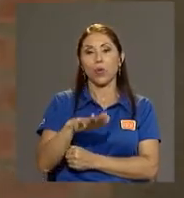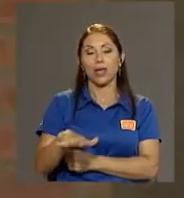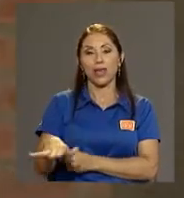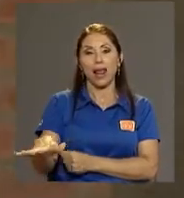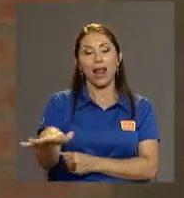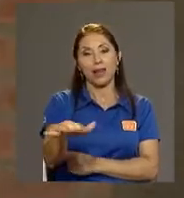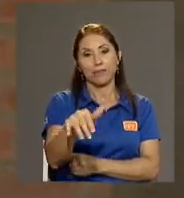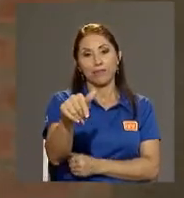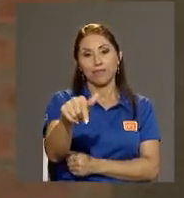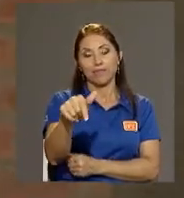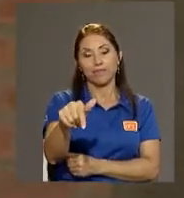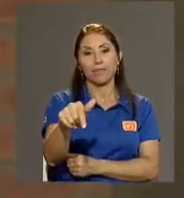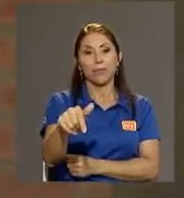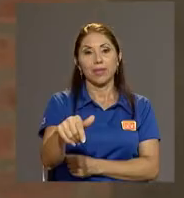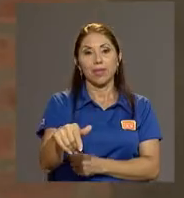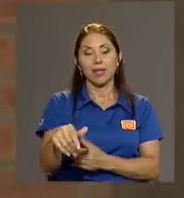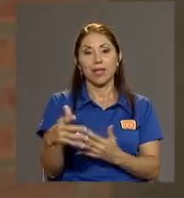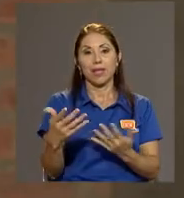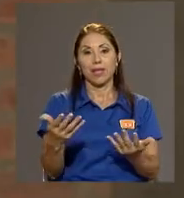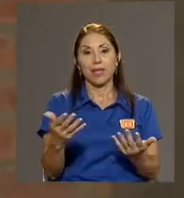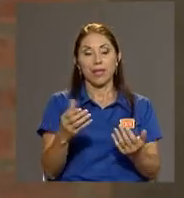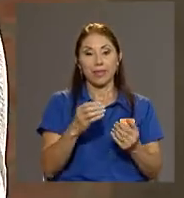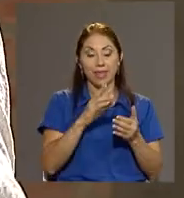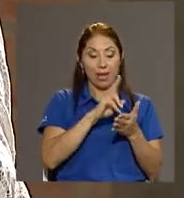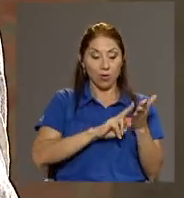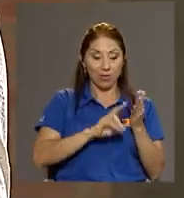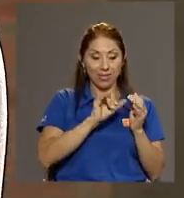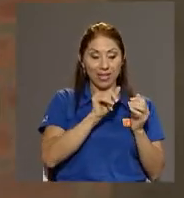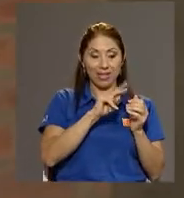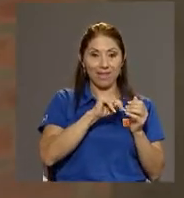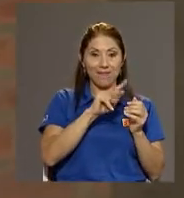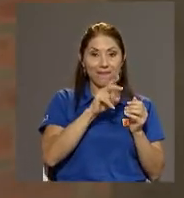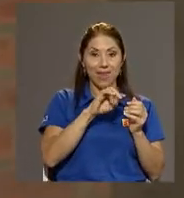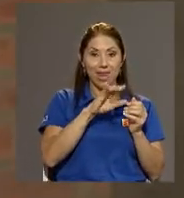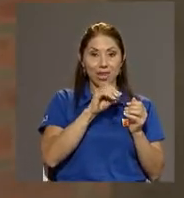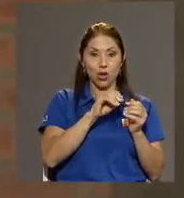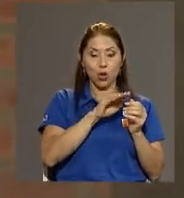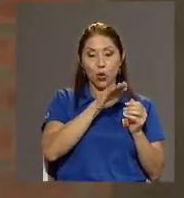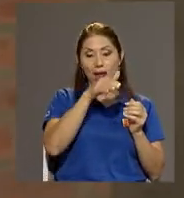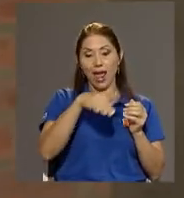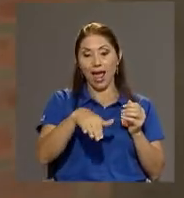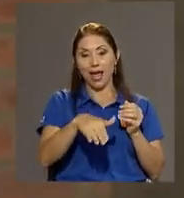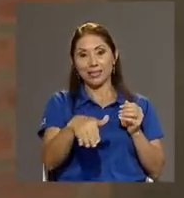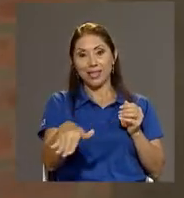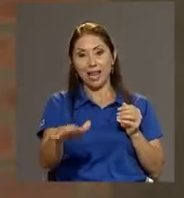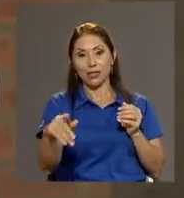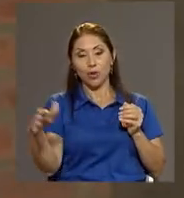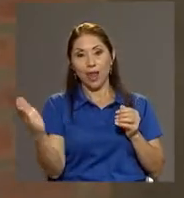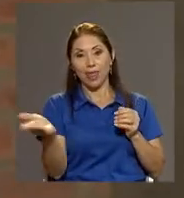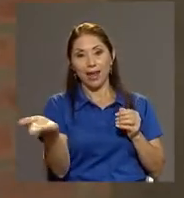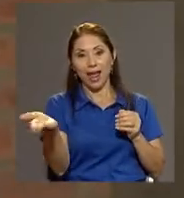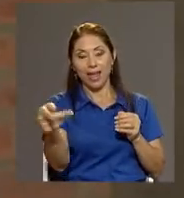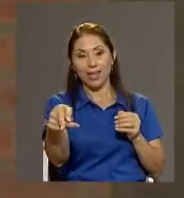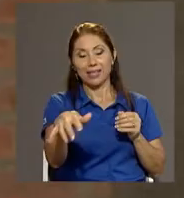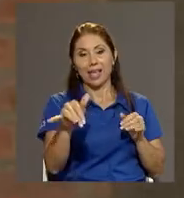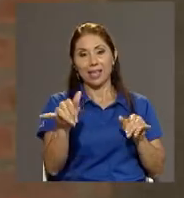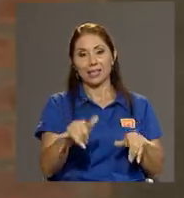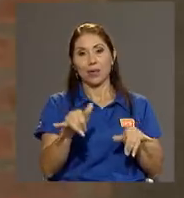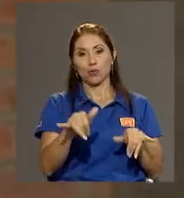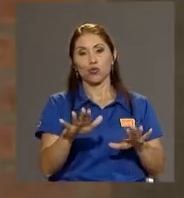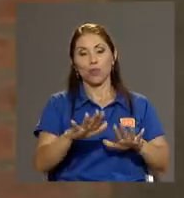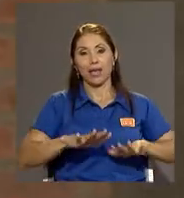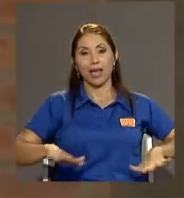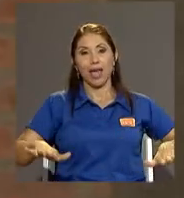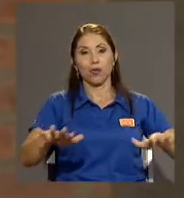es, ¿verdad?, baja de Invenio hacia la zona de Cañas, ¿verdad? Ahí estamos ubicados,